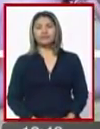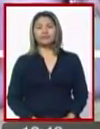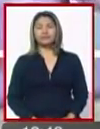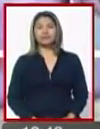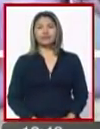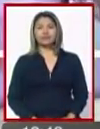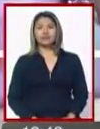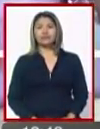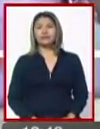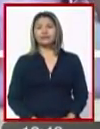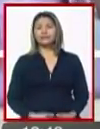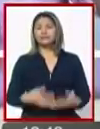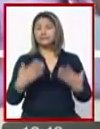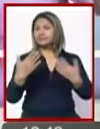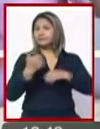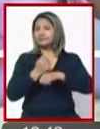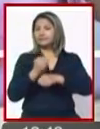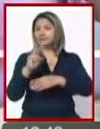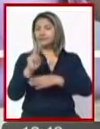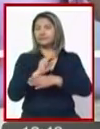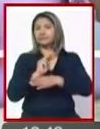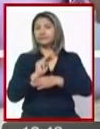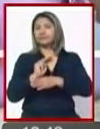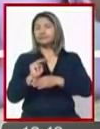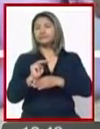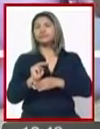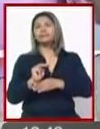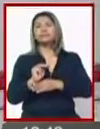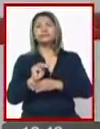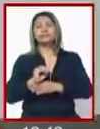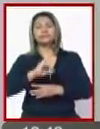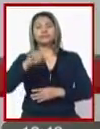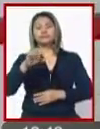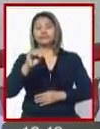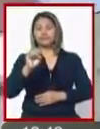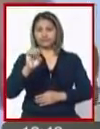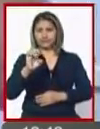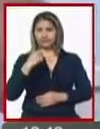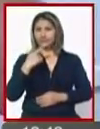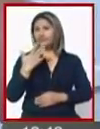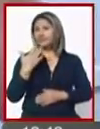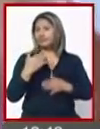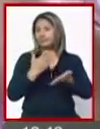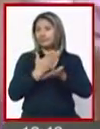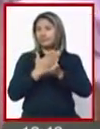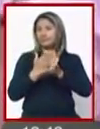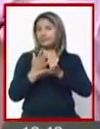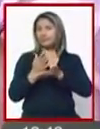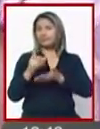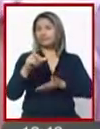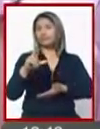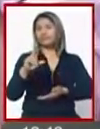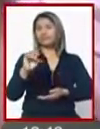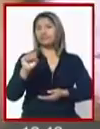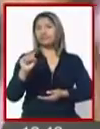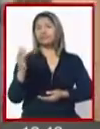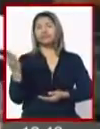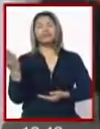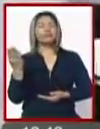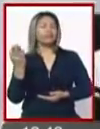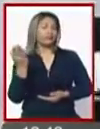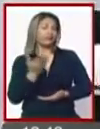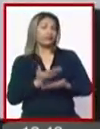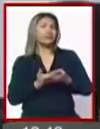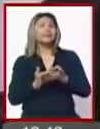Gracias, compañeros. Efectivamente, nos encontramos con el viceministro José Luis Quiroga, quien nos va a dar más detalles sobre la extradición de Luis Antonio Salas, quien